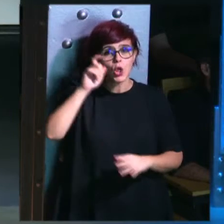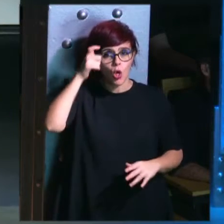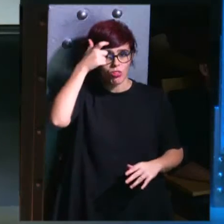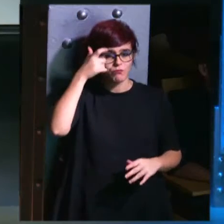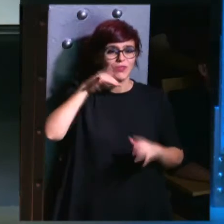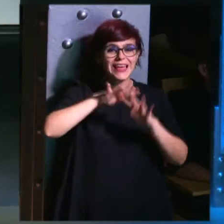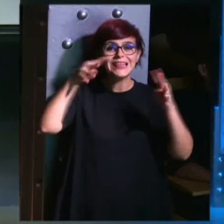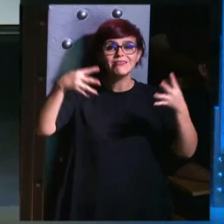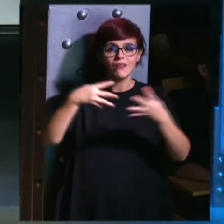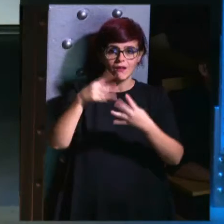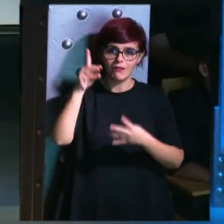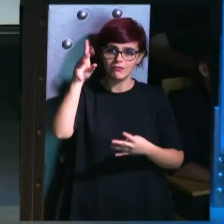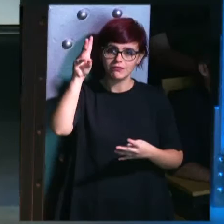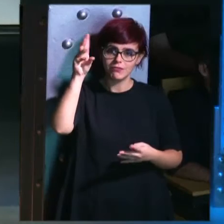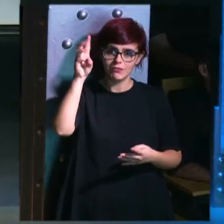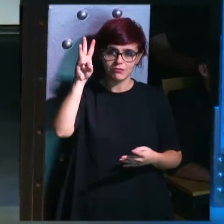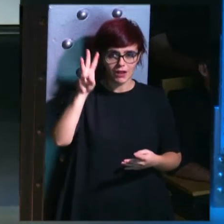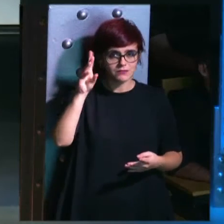3D.